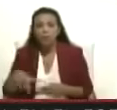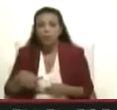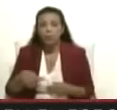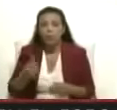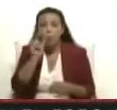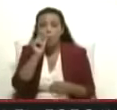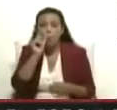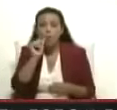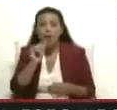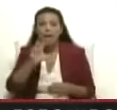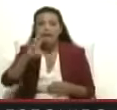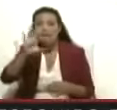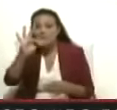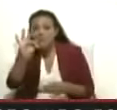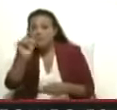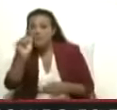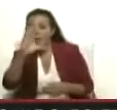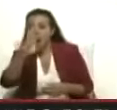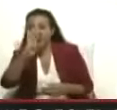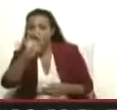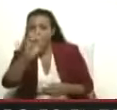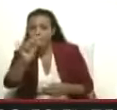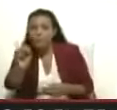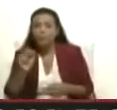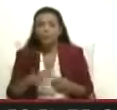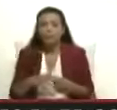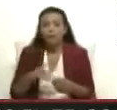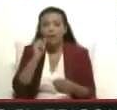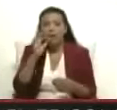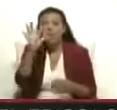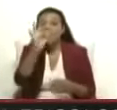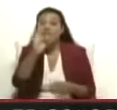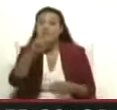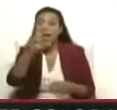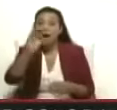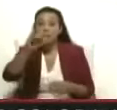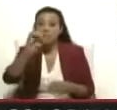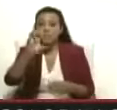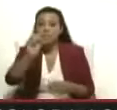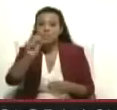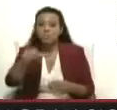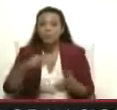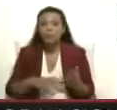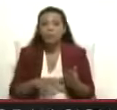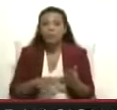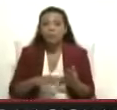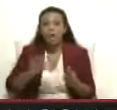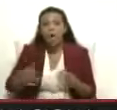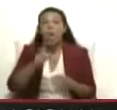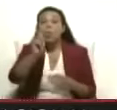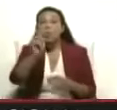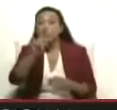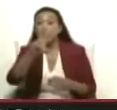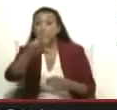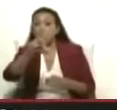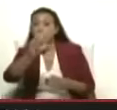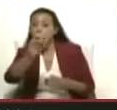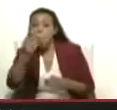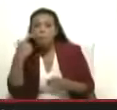rector Fabio Zabalce, rector Francisco Garcés, rector Tulio